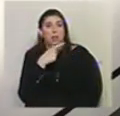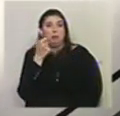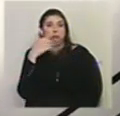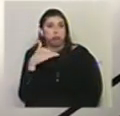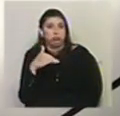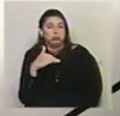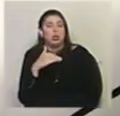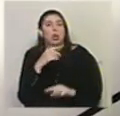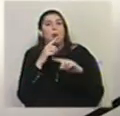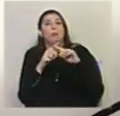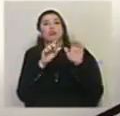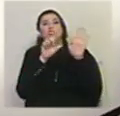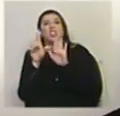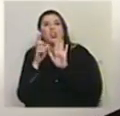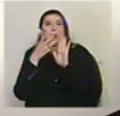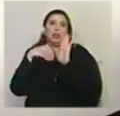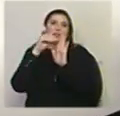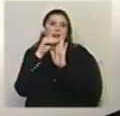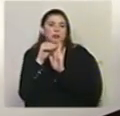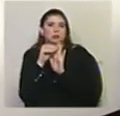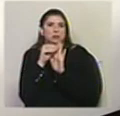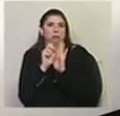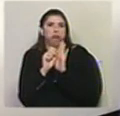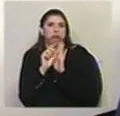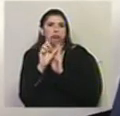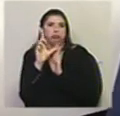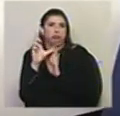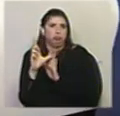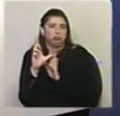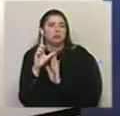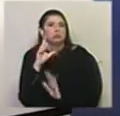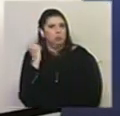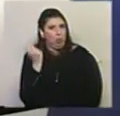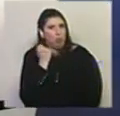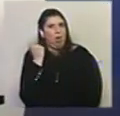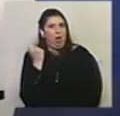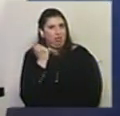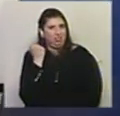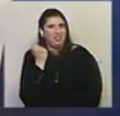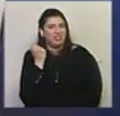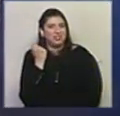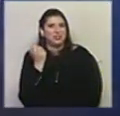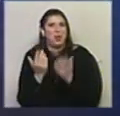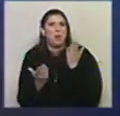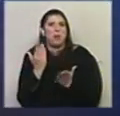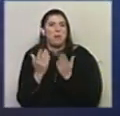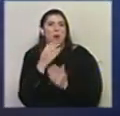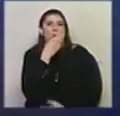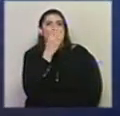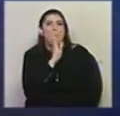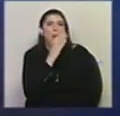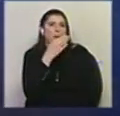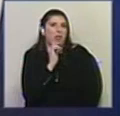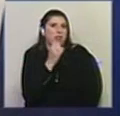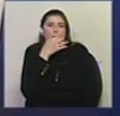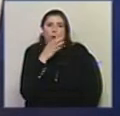7. O sea, creció exponencialmente, comparémoslo con el PBI, con lo que ustedes quieran. Claro, sí,